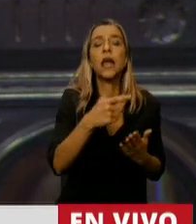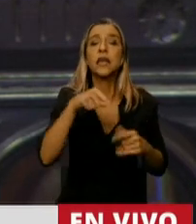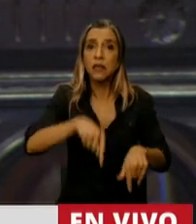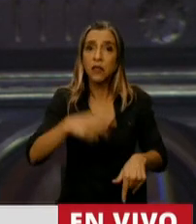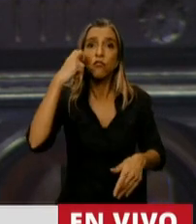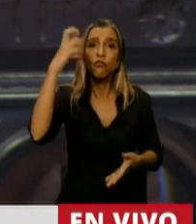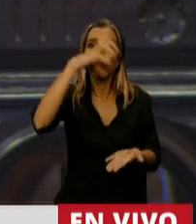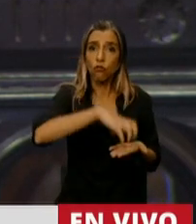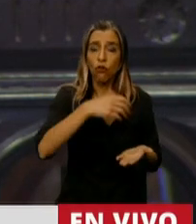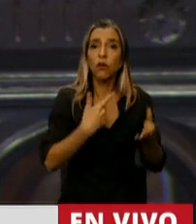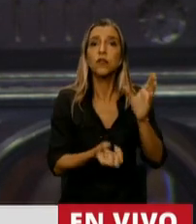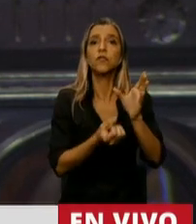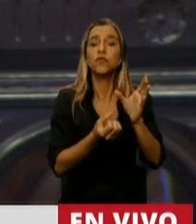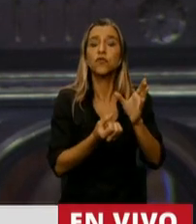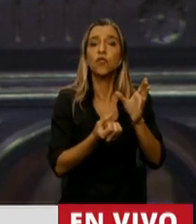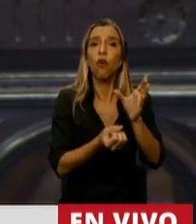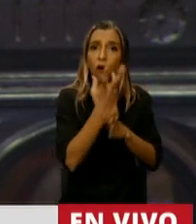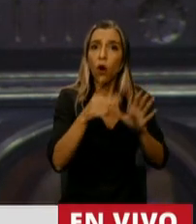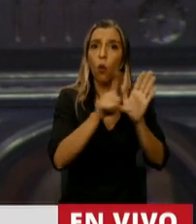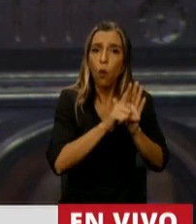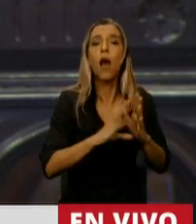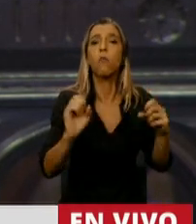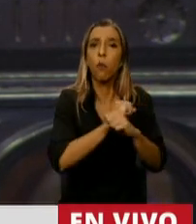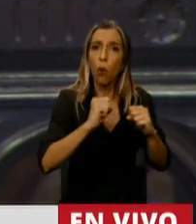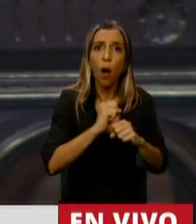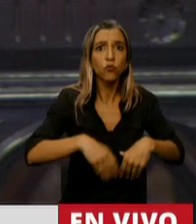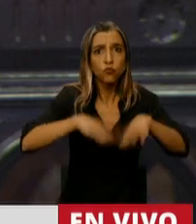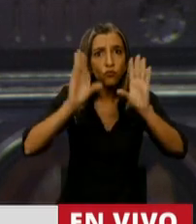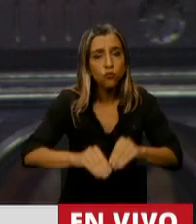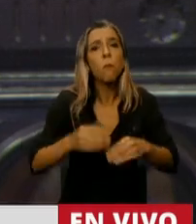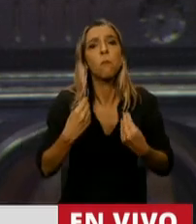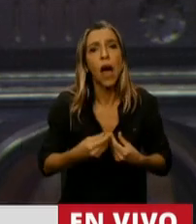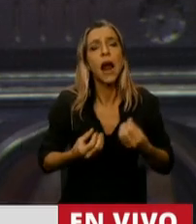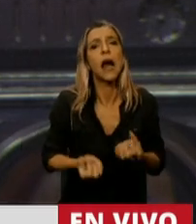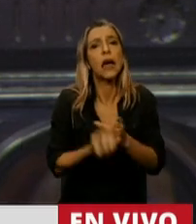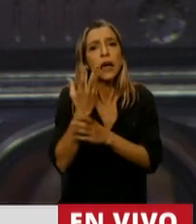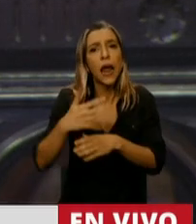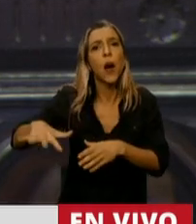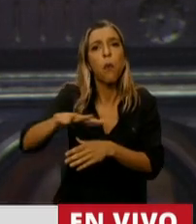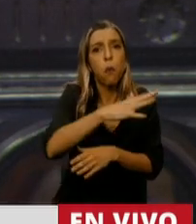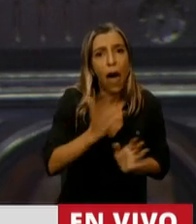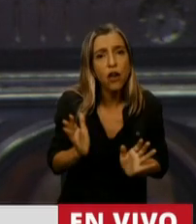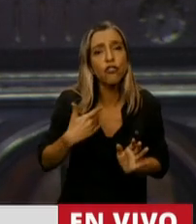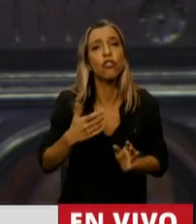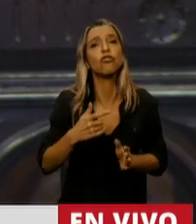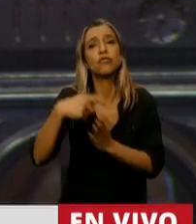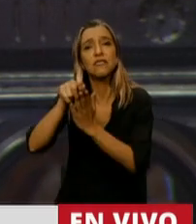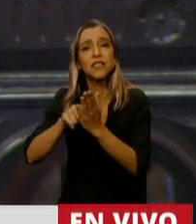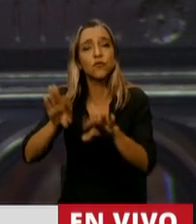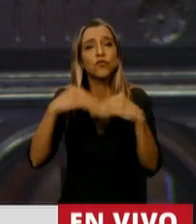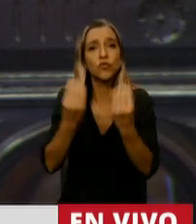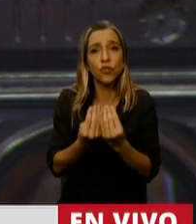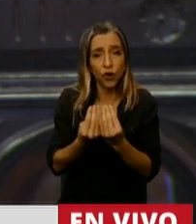unanimidad de creación de un fondo para la urbanización de barrios populares. Censamos 4.416